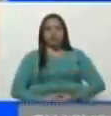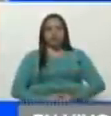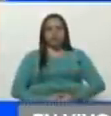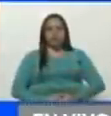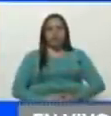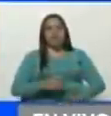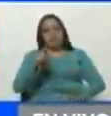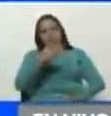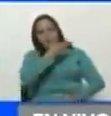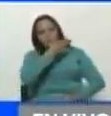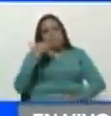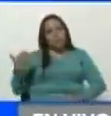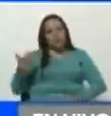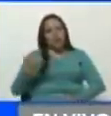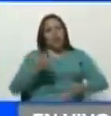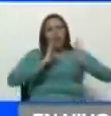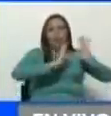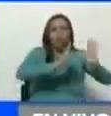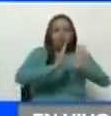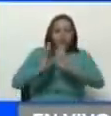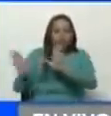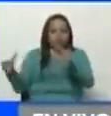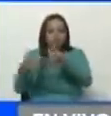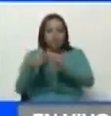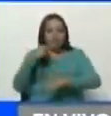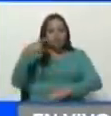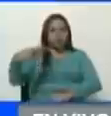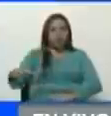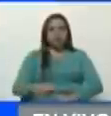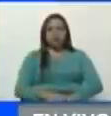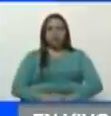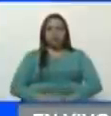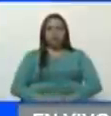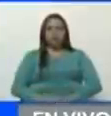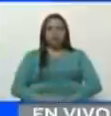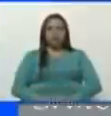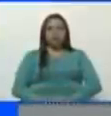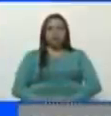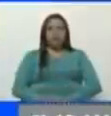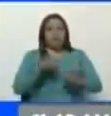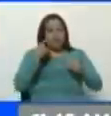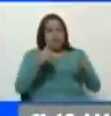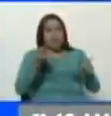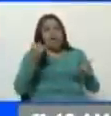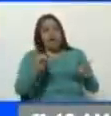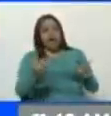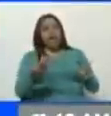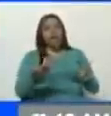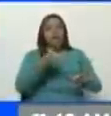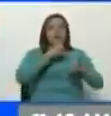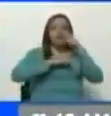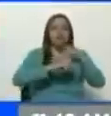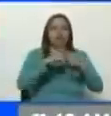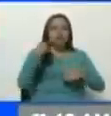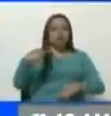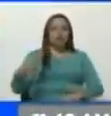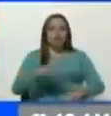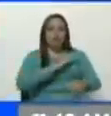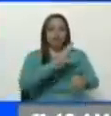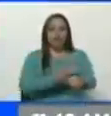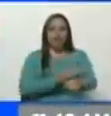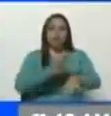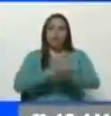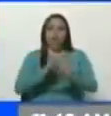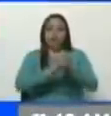mejoramiento de las estructuras partidistas, que quizás hasta tuvo un costo político muy fuerte, porque la